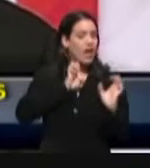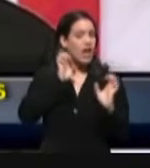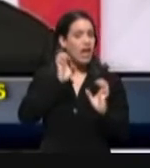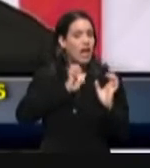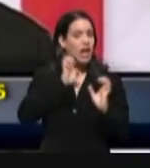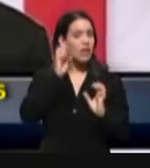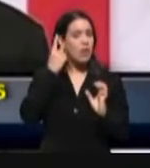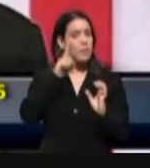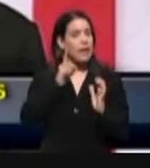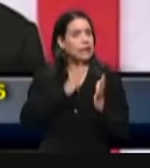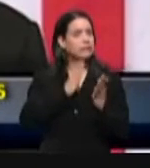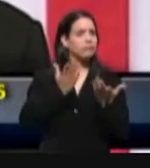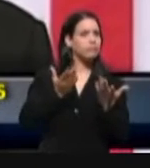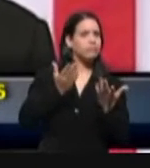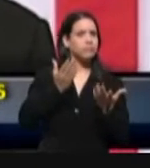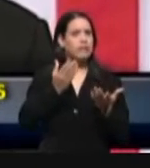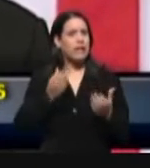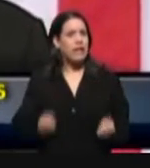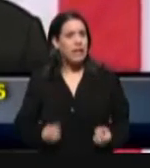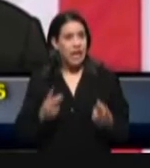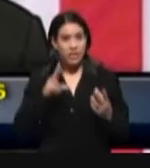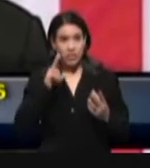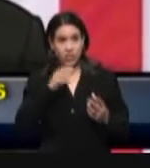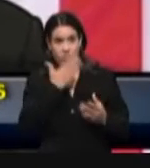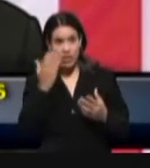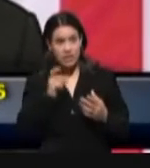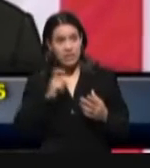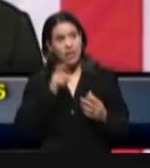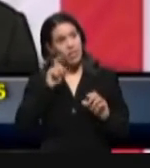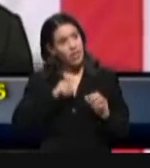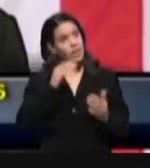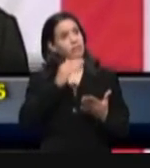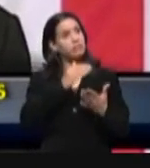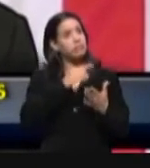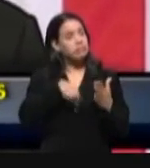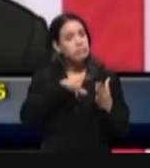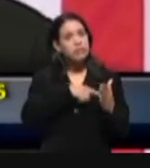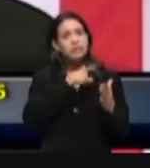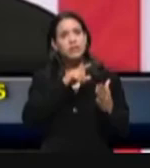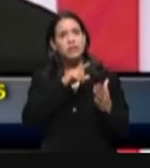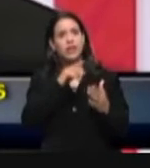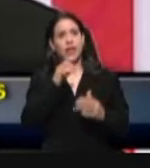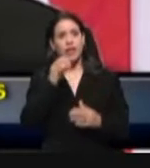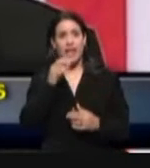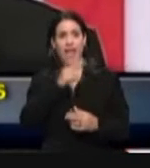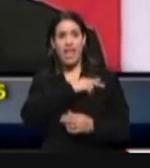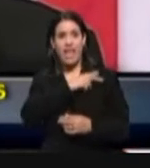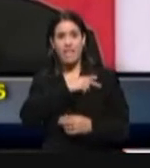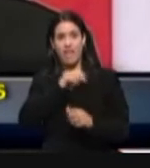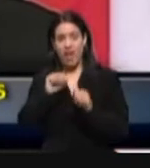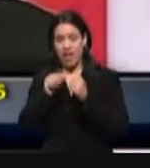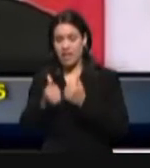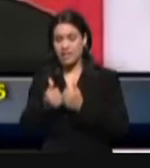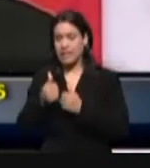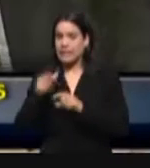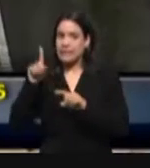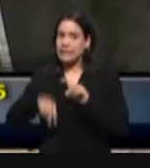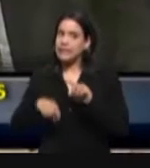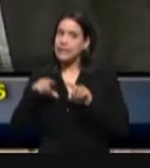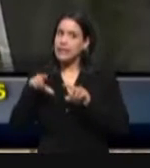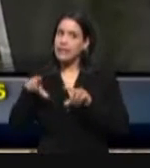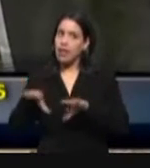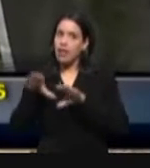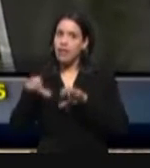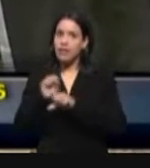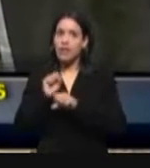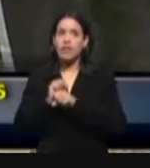los servicios que le brindamos al pueblo. Aquel o aquella jefa de agencia que entienda que no puede hacer el trabajo, sabe lo que tiene que